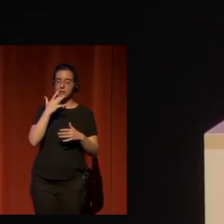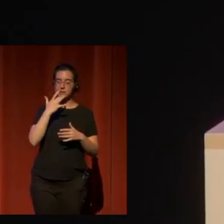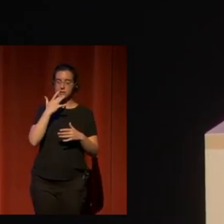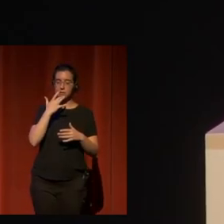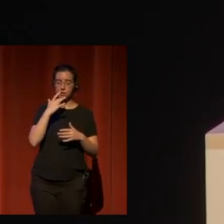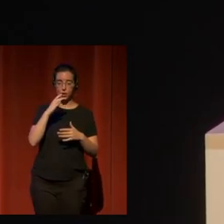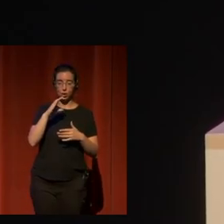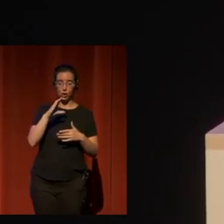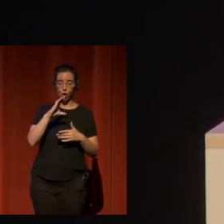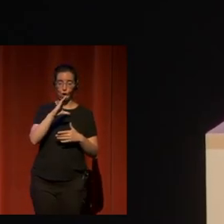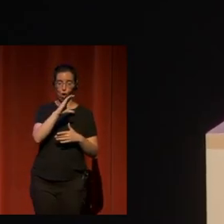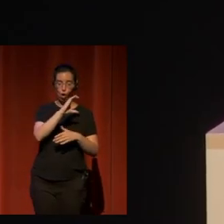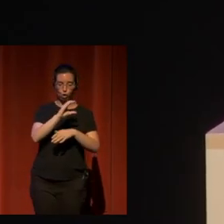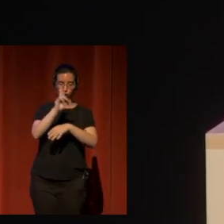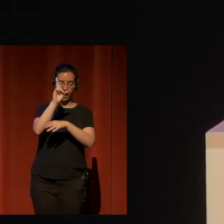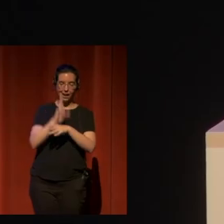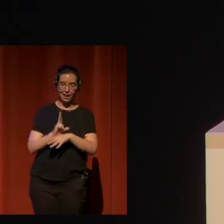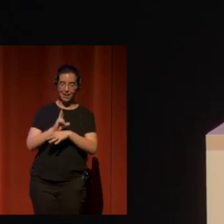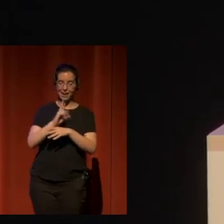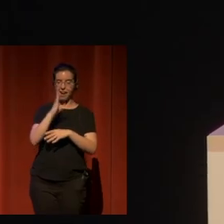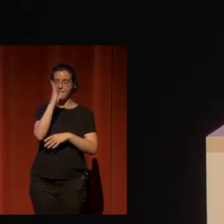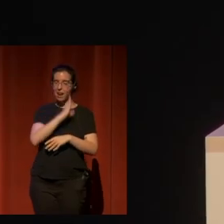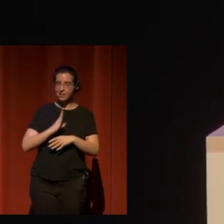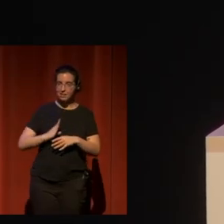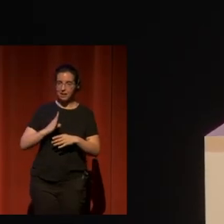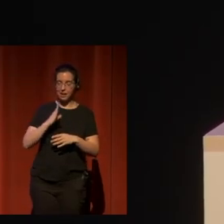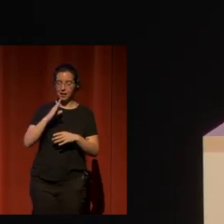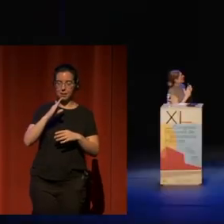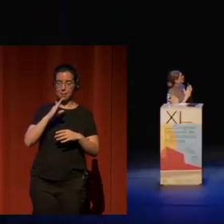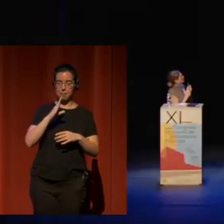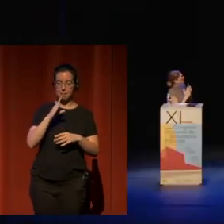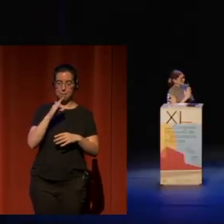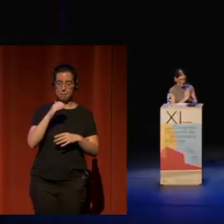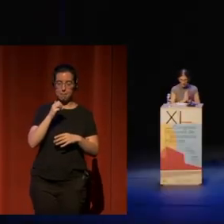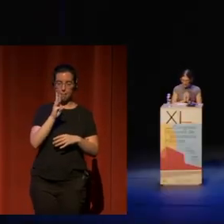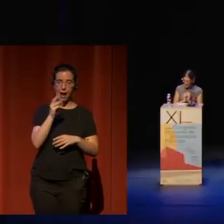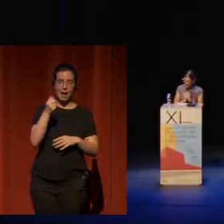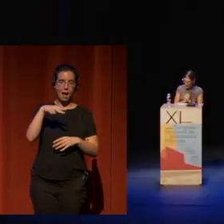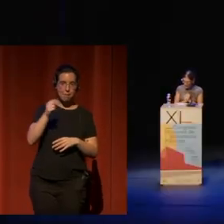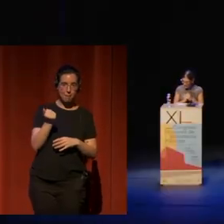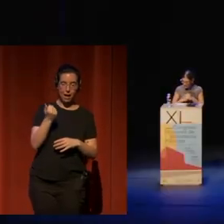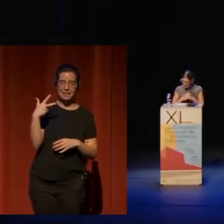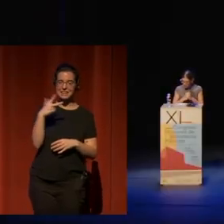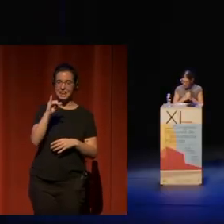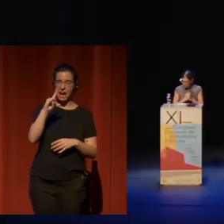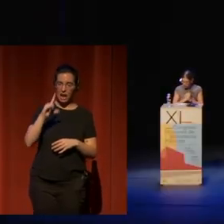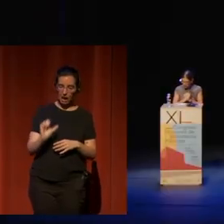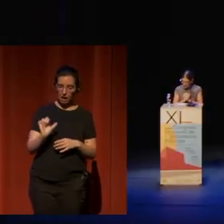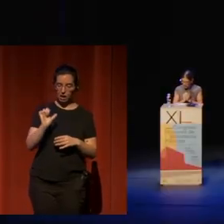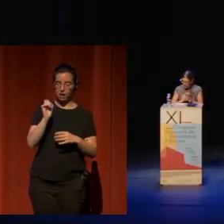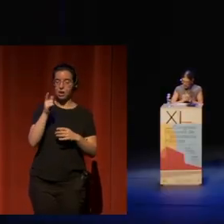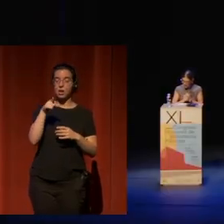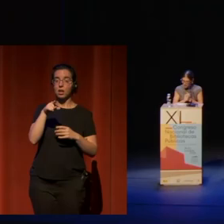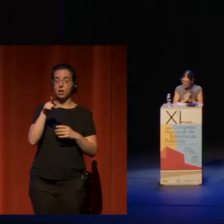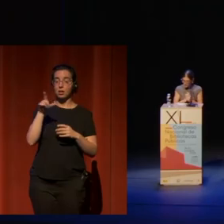Brasil, Panamá, Medellín en Colombia y Chile. Ellos pertenecen al